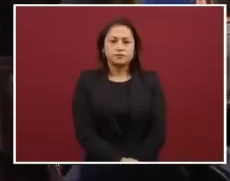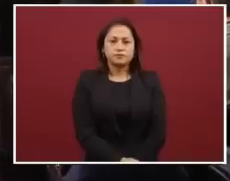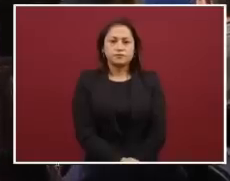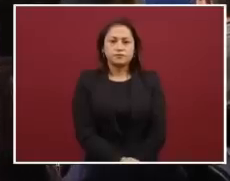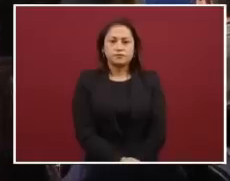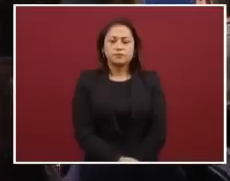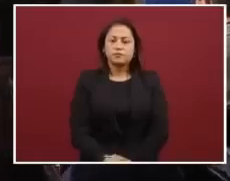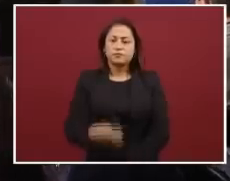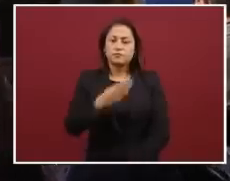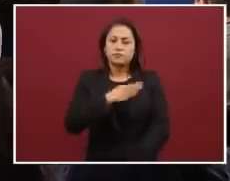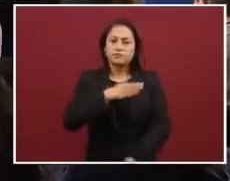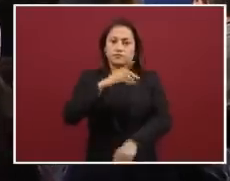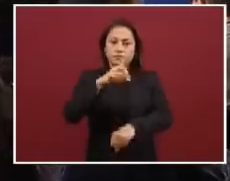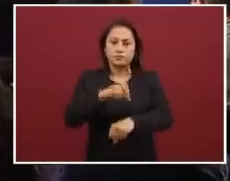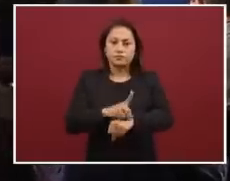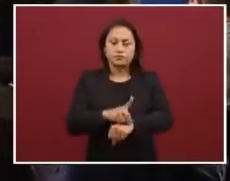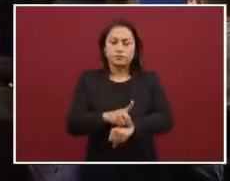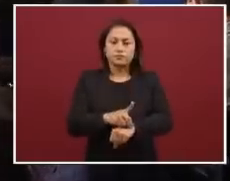Buenos días.